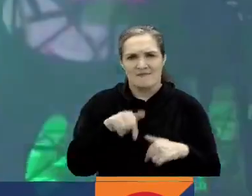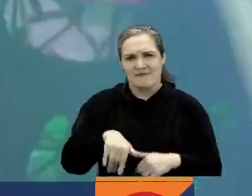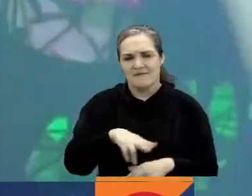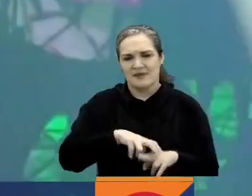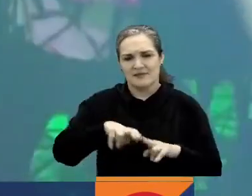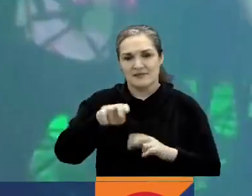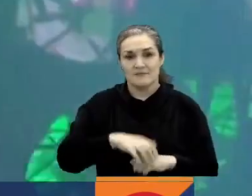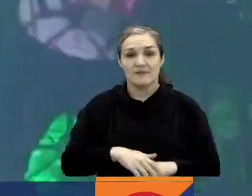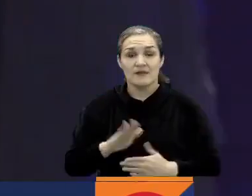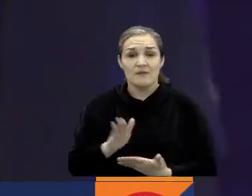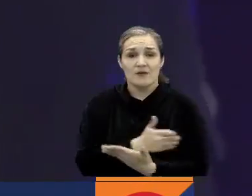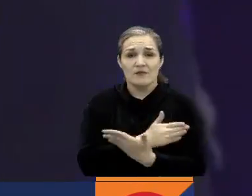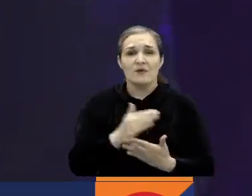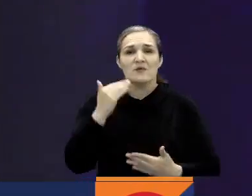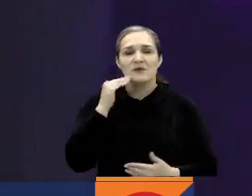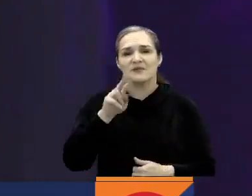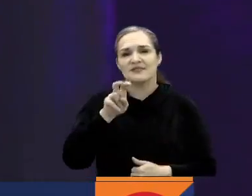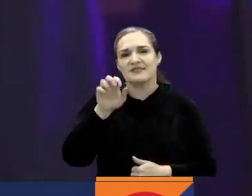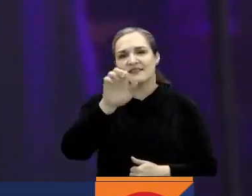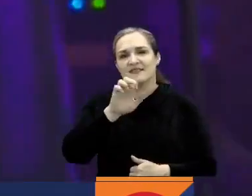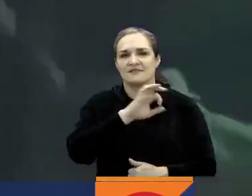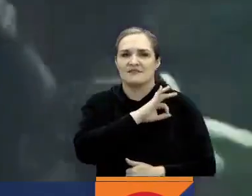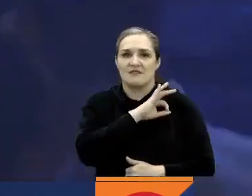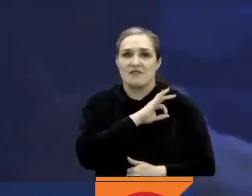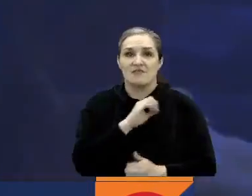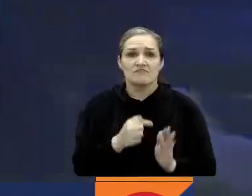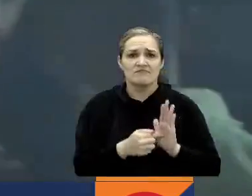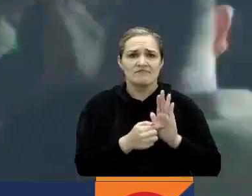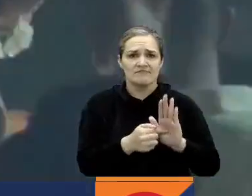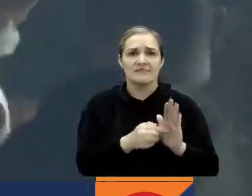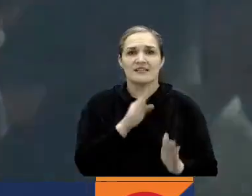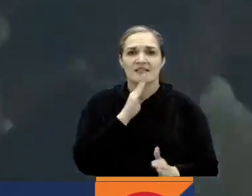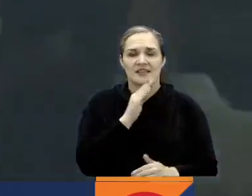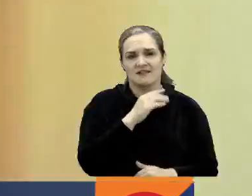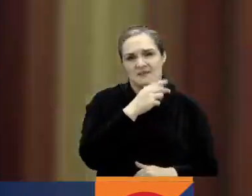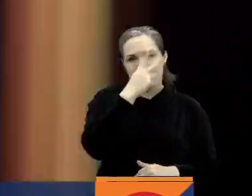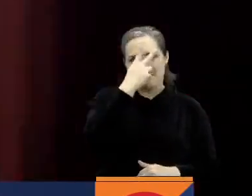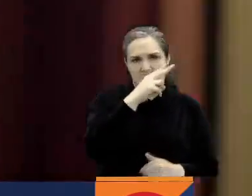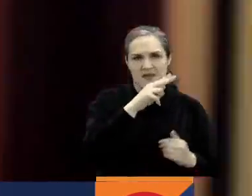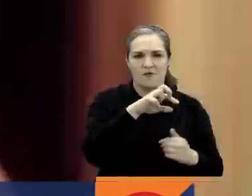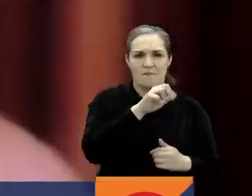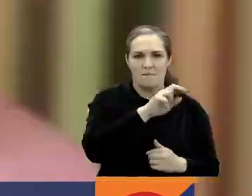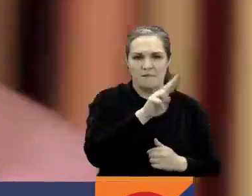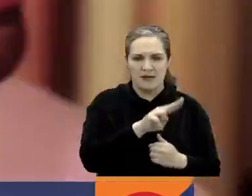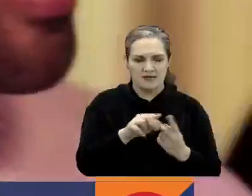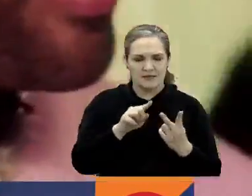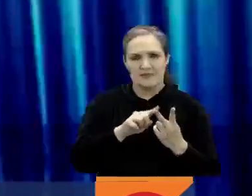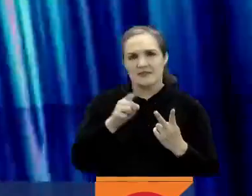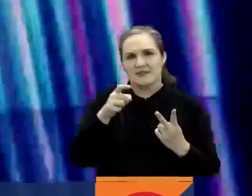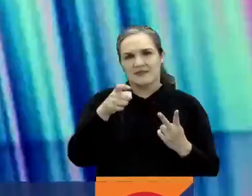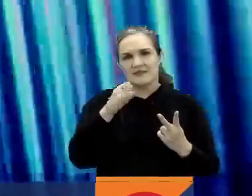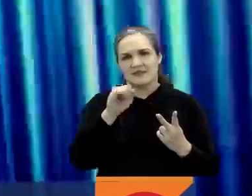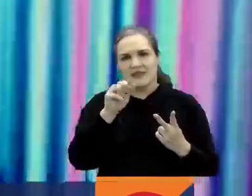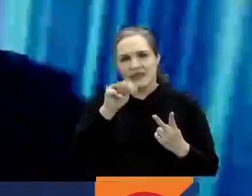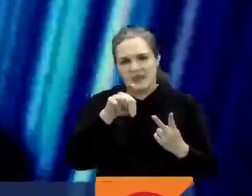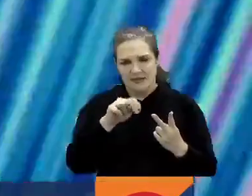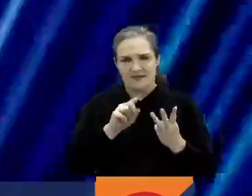superconcierto de la feria será el sábado 7 de enero, donde se presentarán Espinoza Paz, Bless, Zion y Lennox, La India, Rey